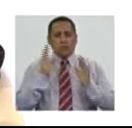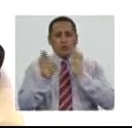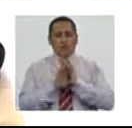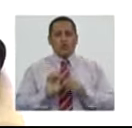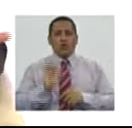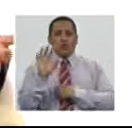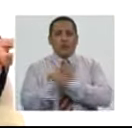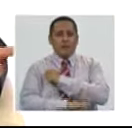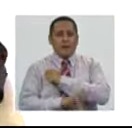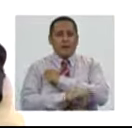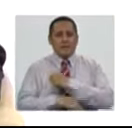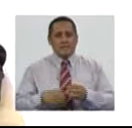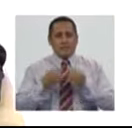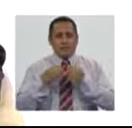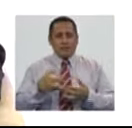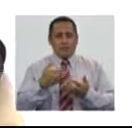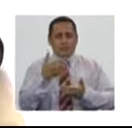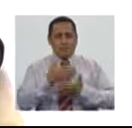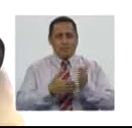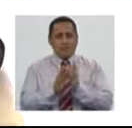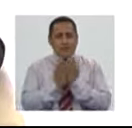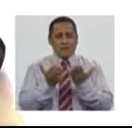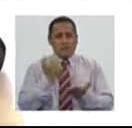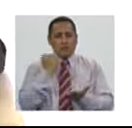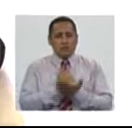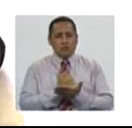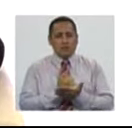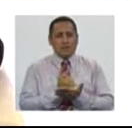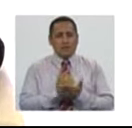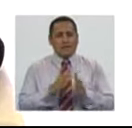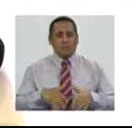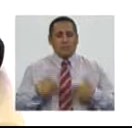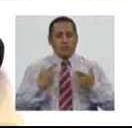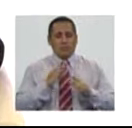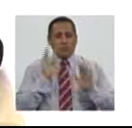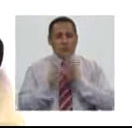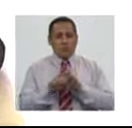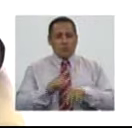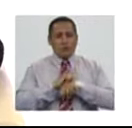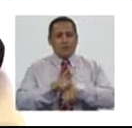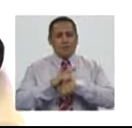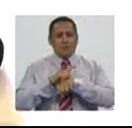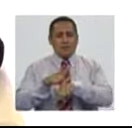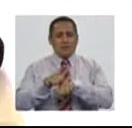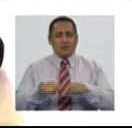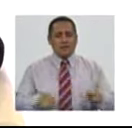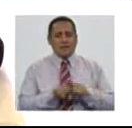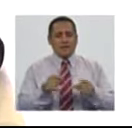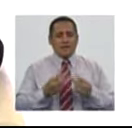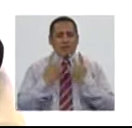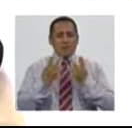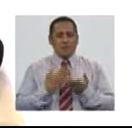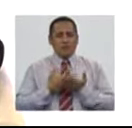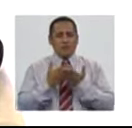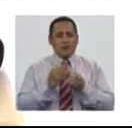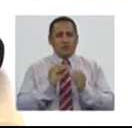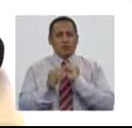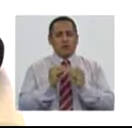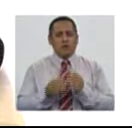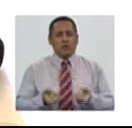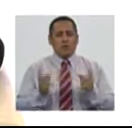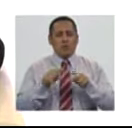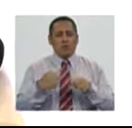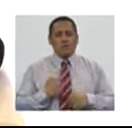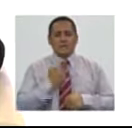una situación Por ejemplo en el extranjero si se le ha perdido el pasaporte cosas así que hacen que de manera rápida podamos saber a qué atenernos